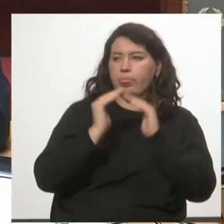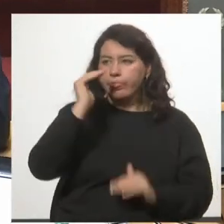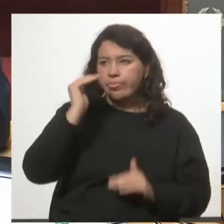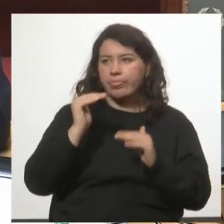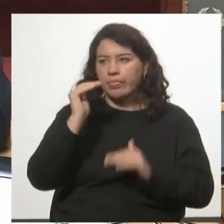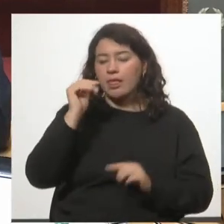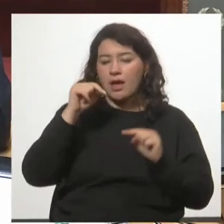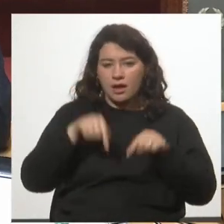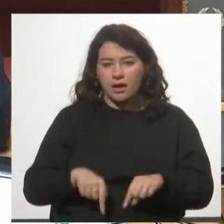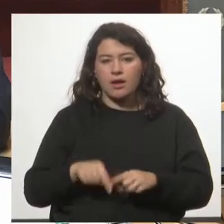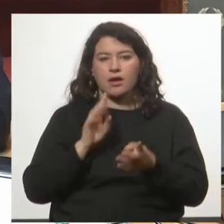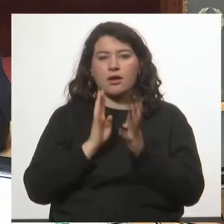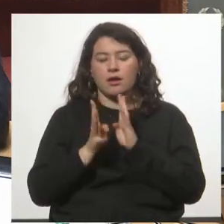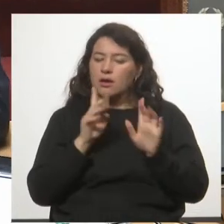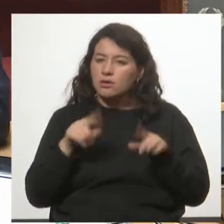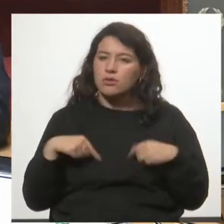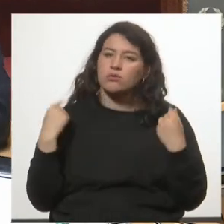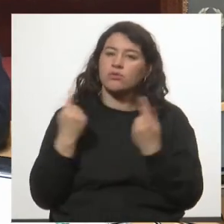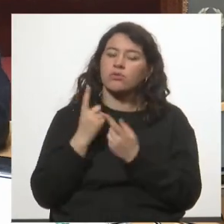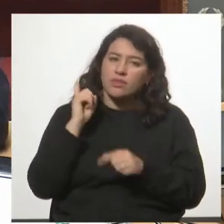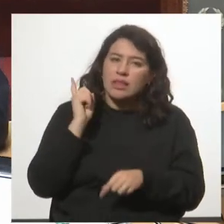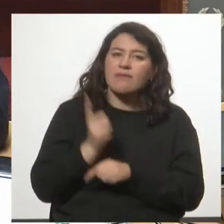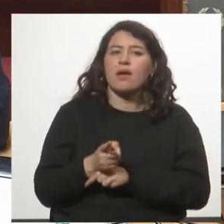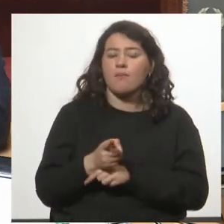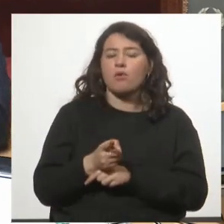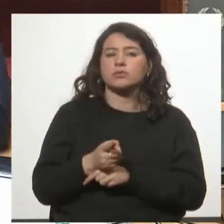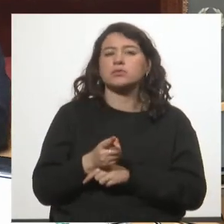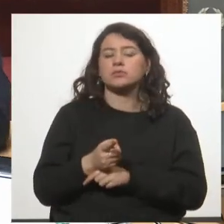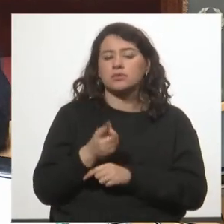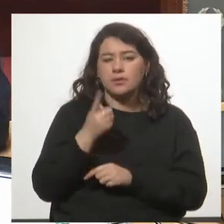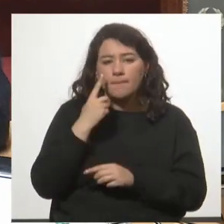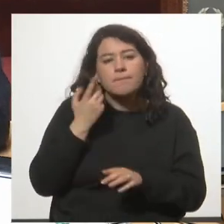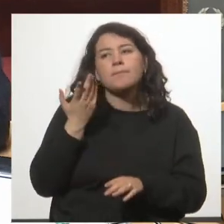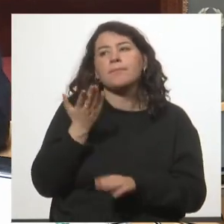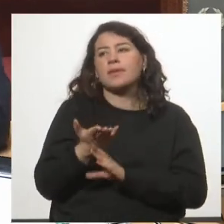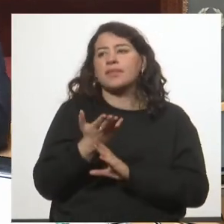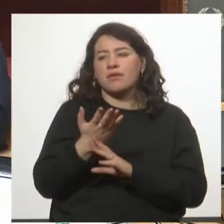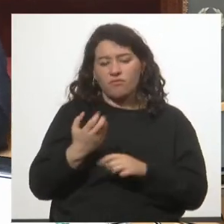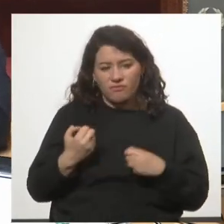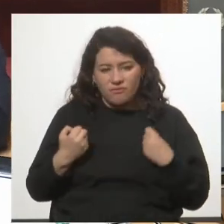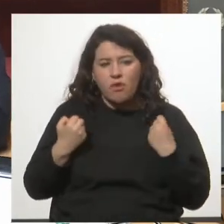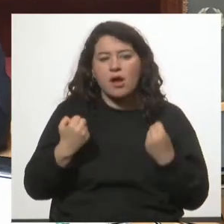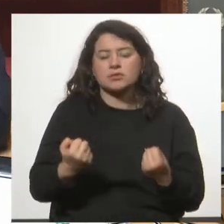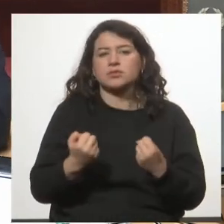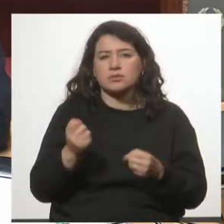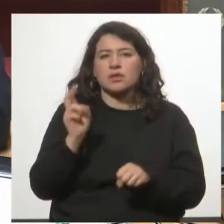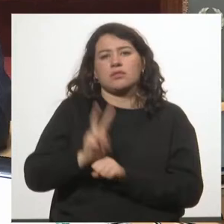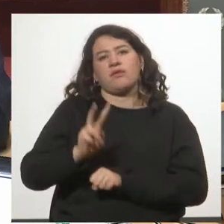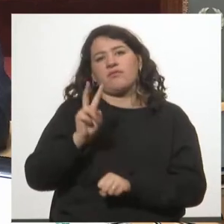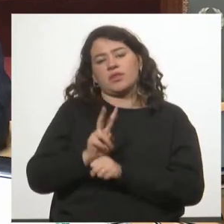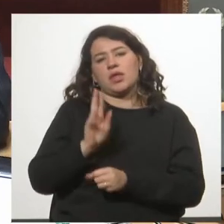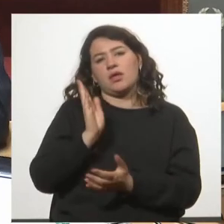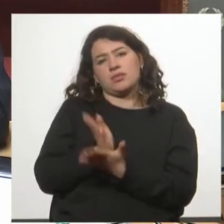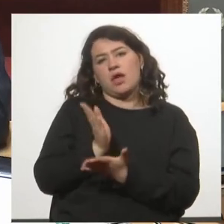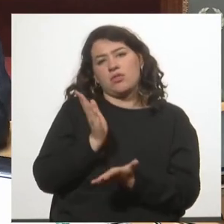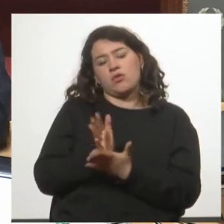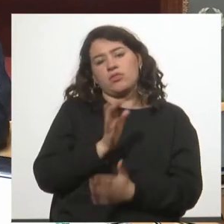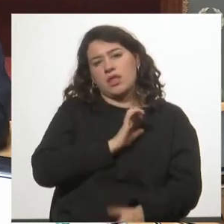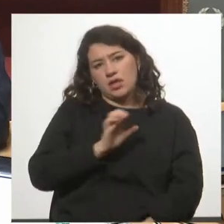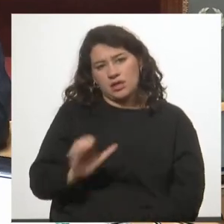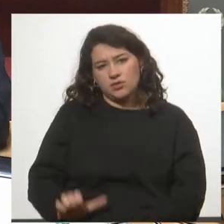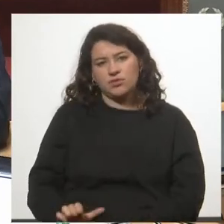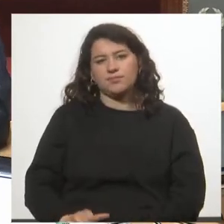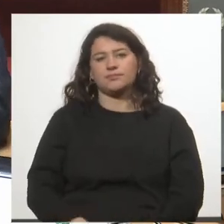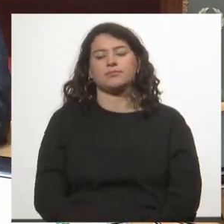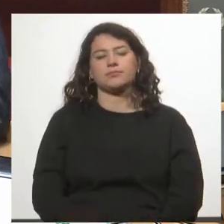del pueblo de venimos nosotros a alzar la voz firmemente en la defensa del estado de derecho por sobre